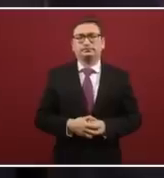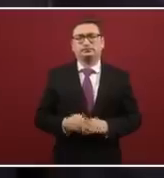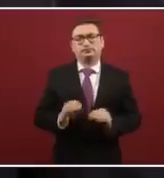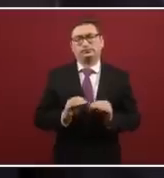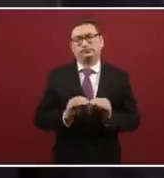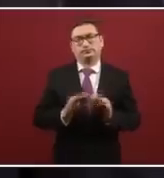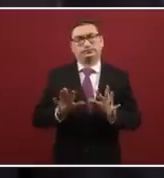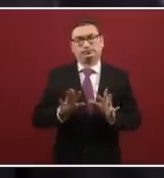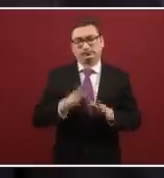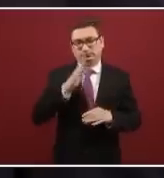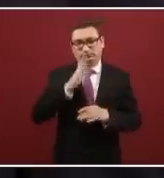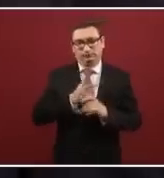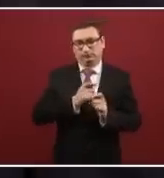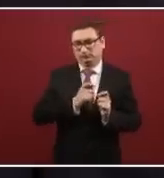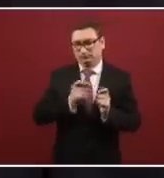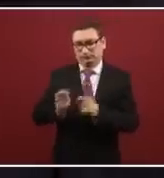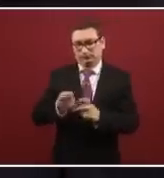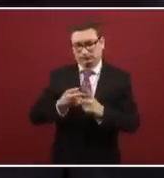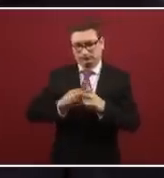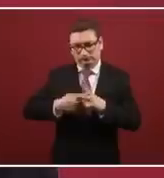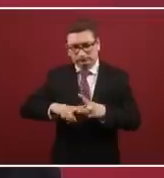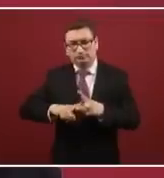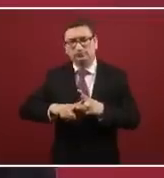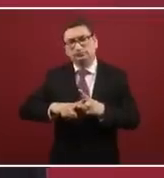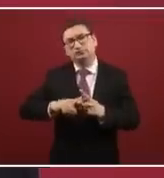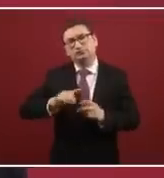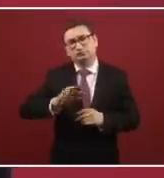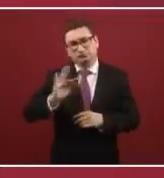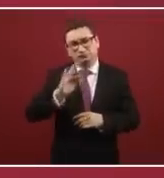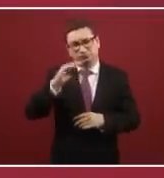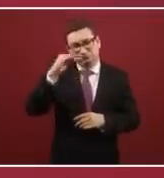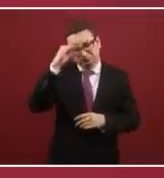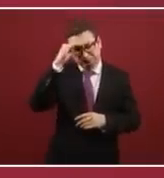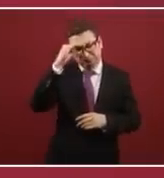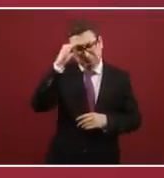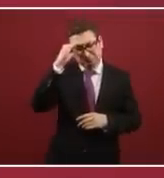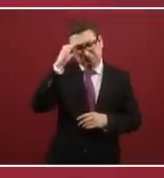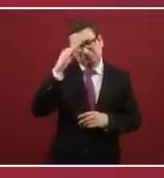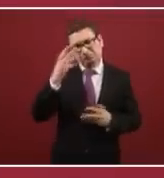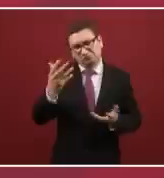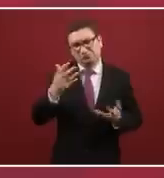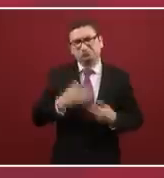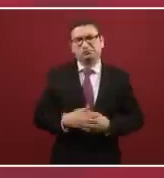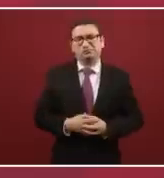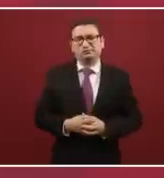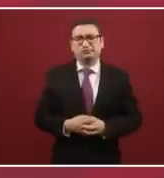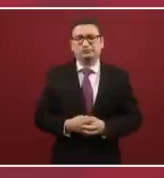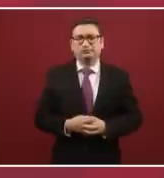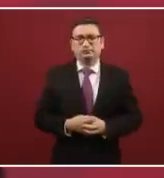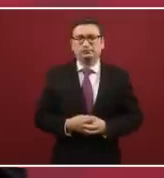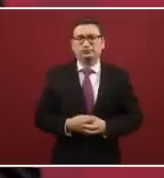principio se pensó que no